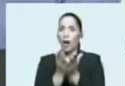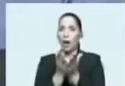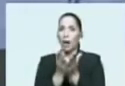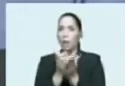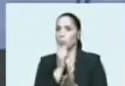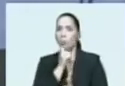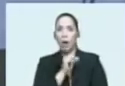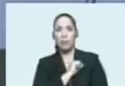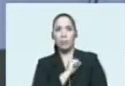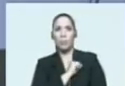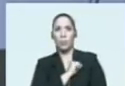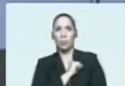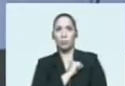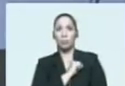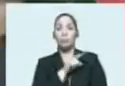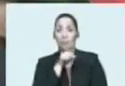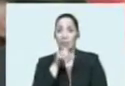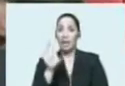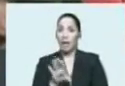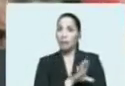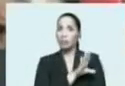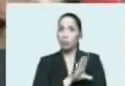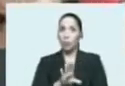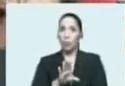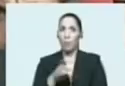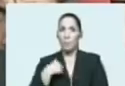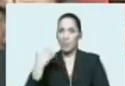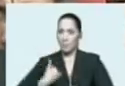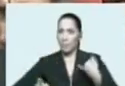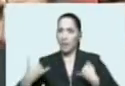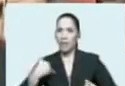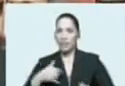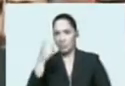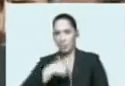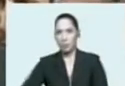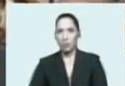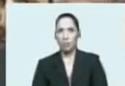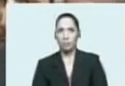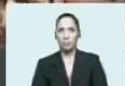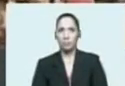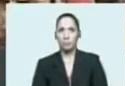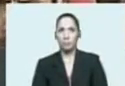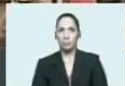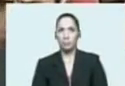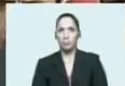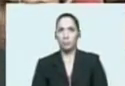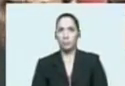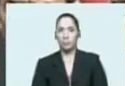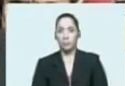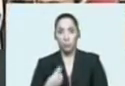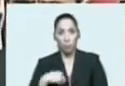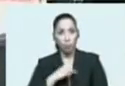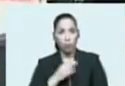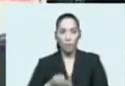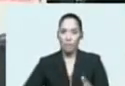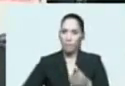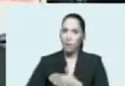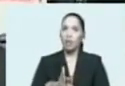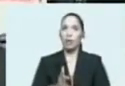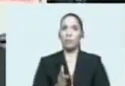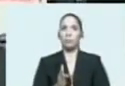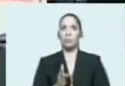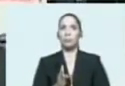canción de luís mejía godoy mi venganza personal nosotros somos firmes y generosos